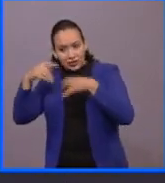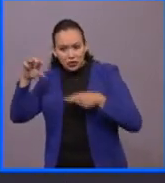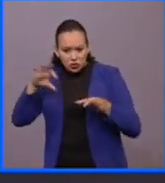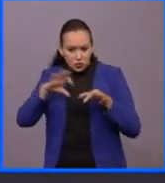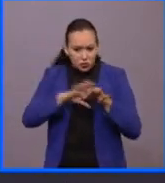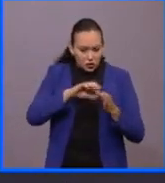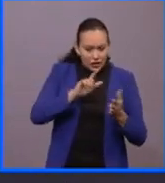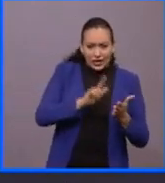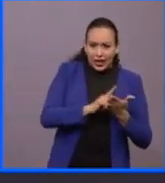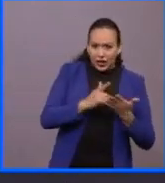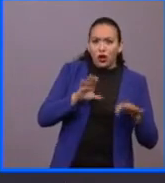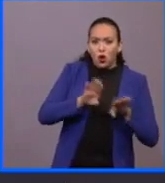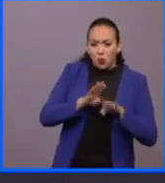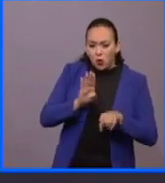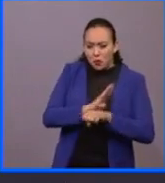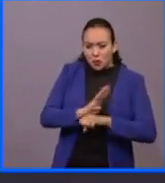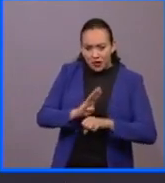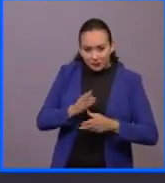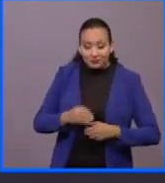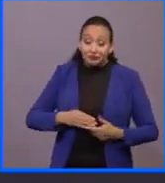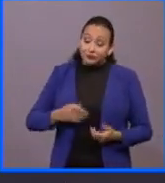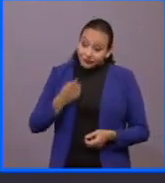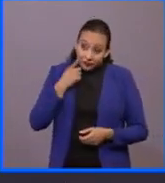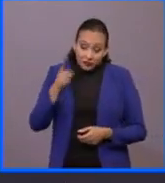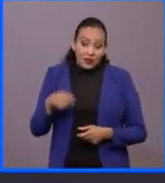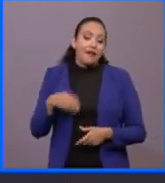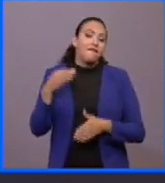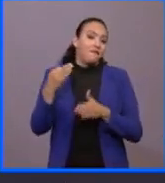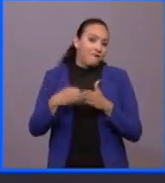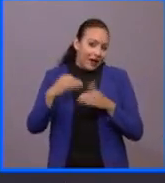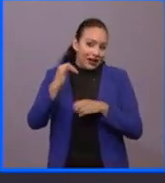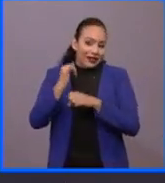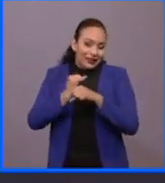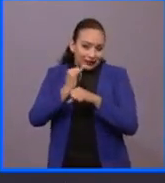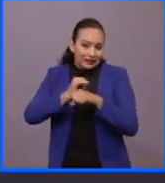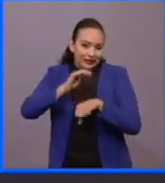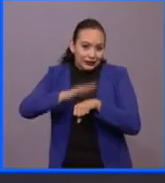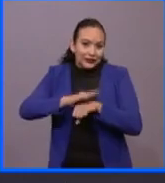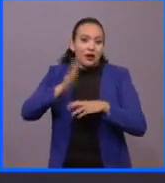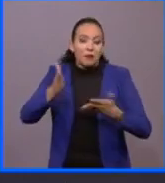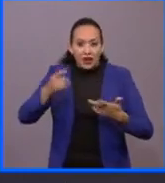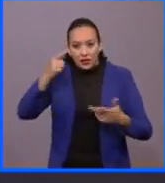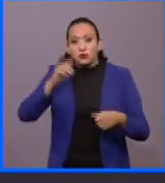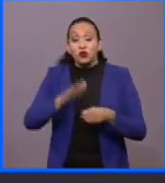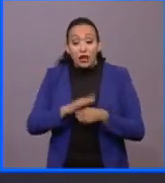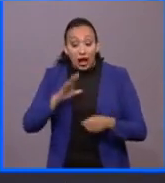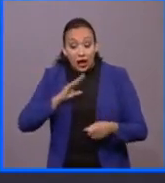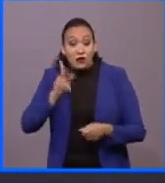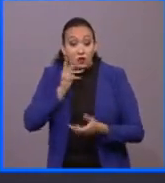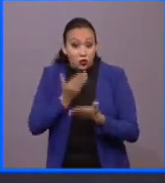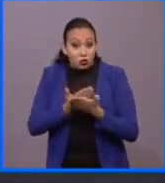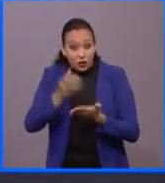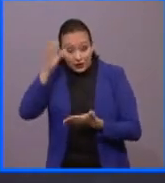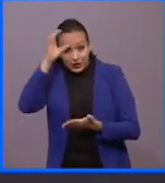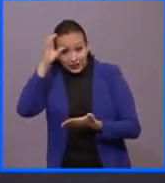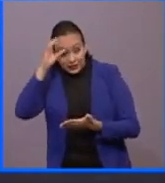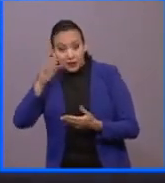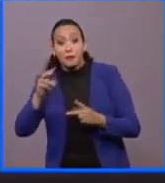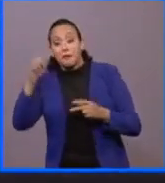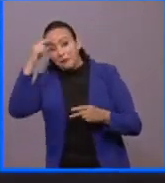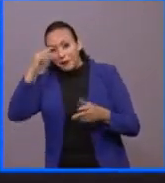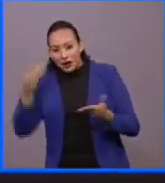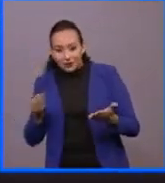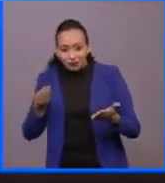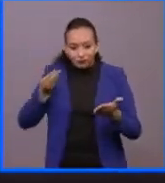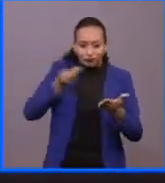Díaz, aseguró que todavía hay mucho camino por recorrer para incorporar los avances científicos al derecho, sobre todo